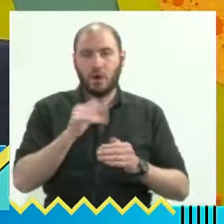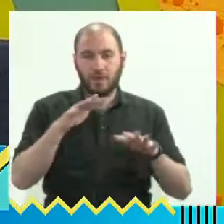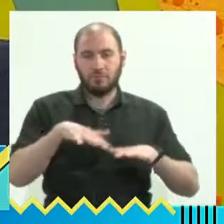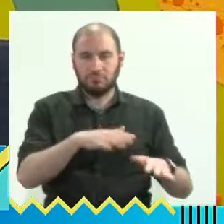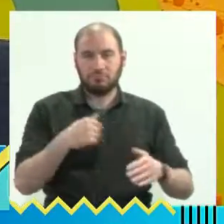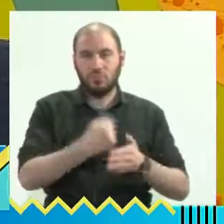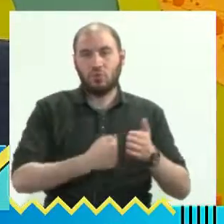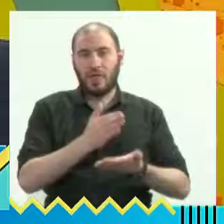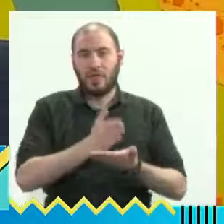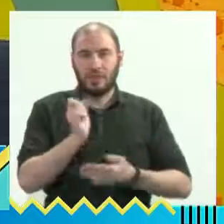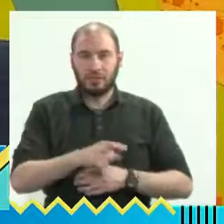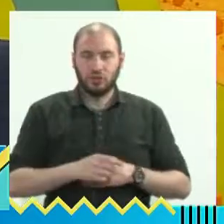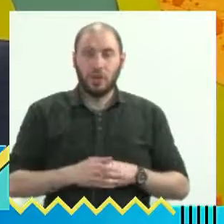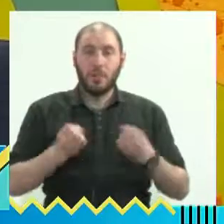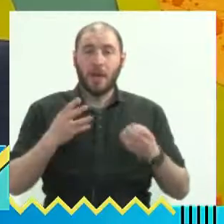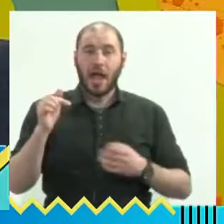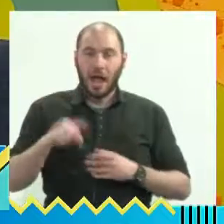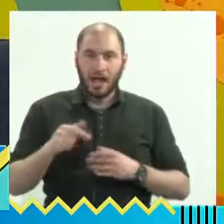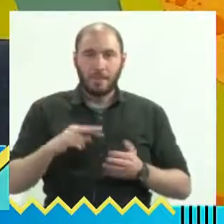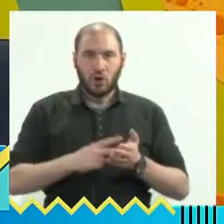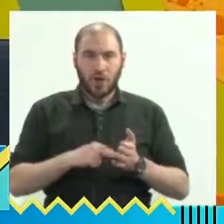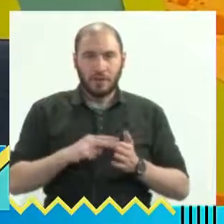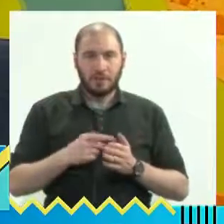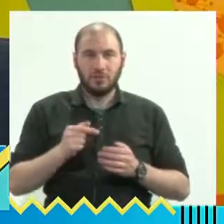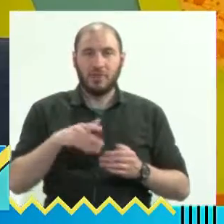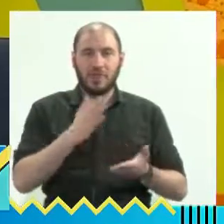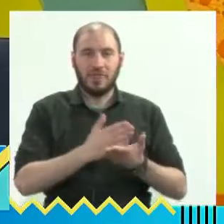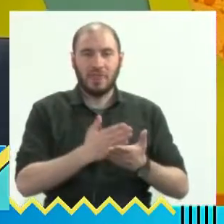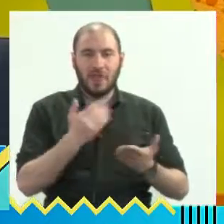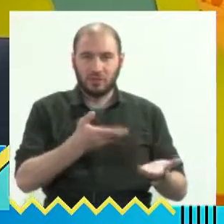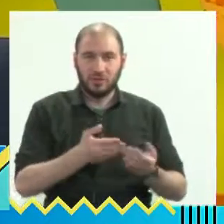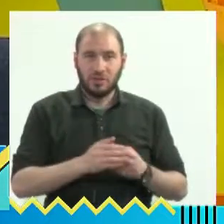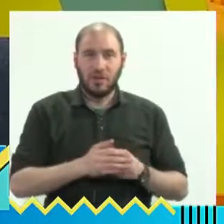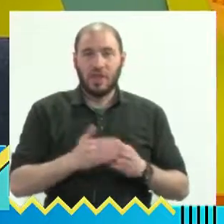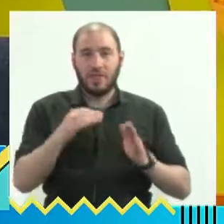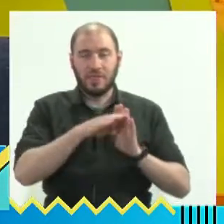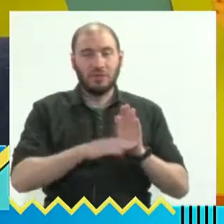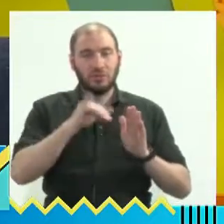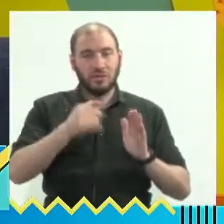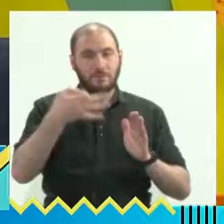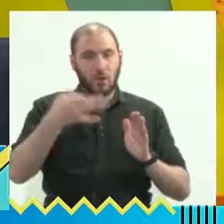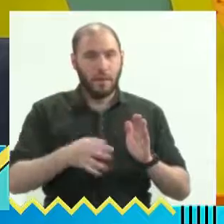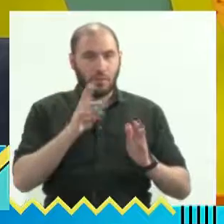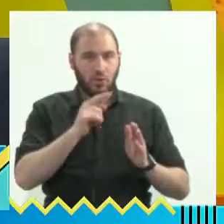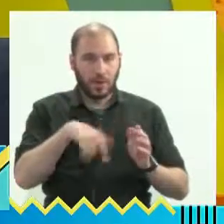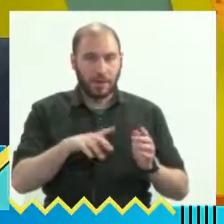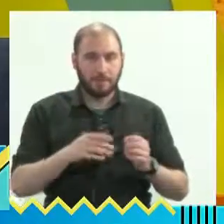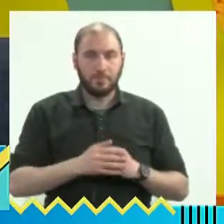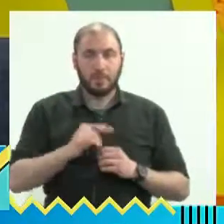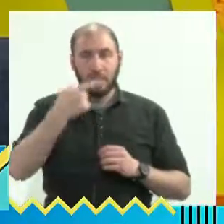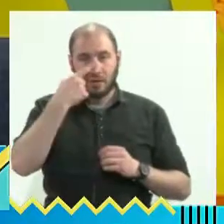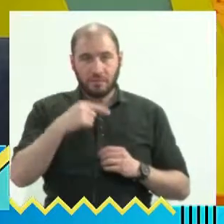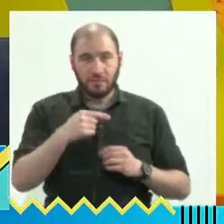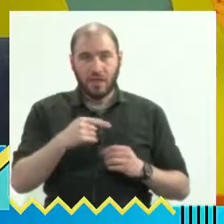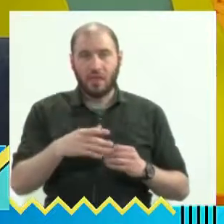salen a luchar por esos derechos. Porque ahí sí hay un problema. Reconocemos derechos, o sea, se reconocen determinados derechos formales de las mujeres que terminan